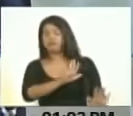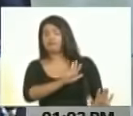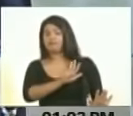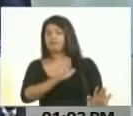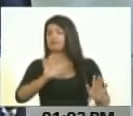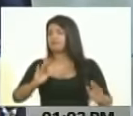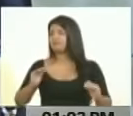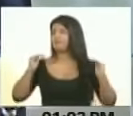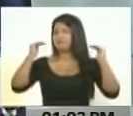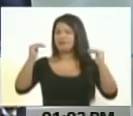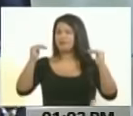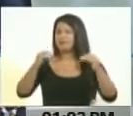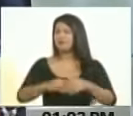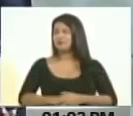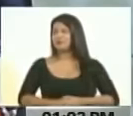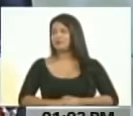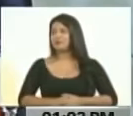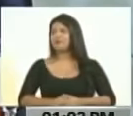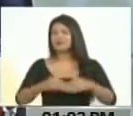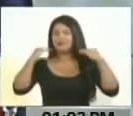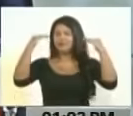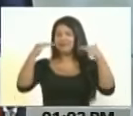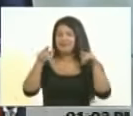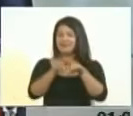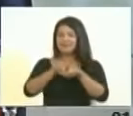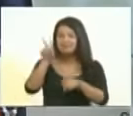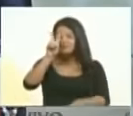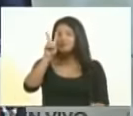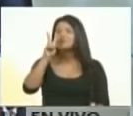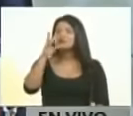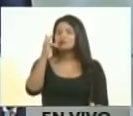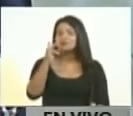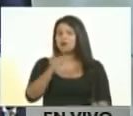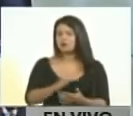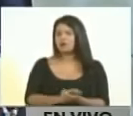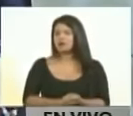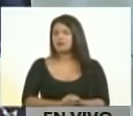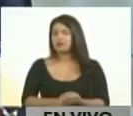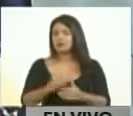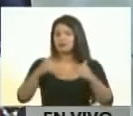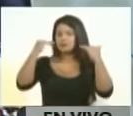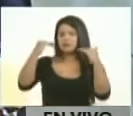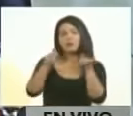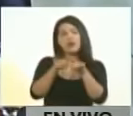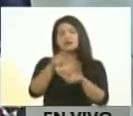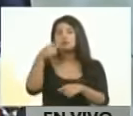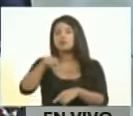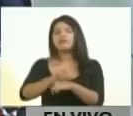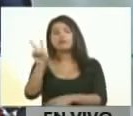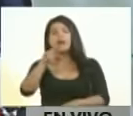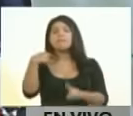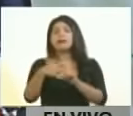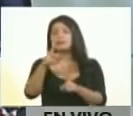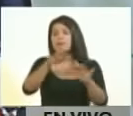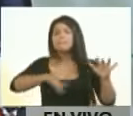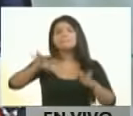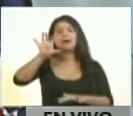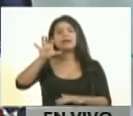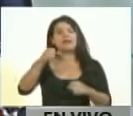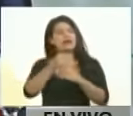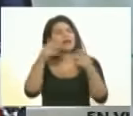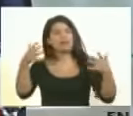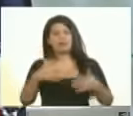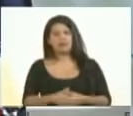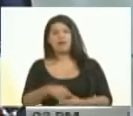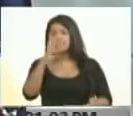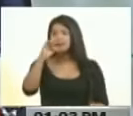Lo que han hecho justamente es despertar la solidaridad, no solamente con Venezuela, sino con la patria grande, con